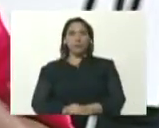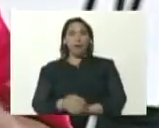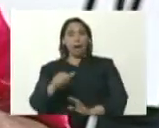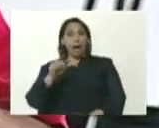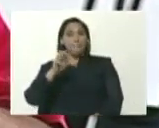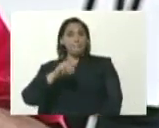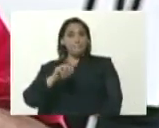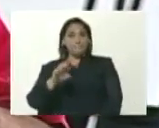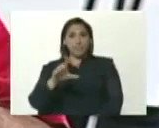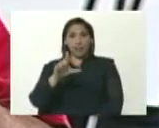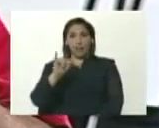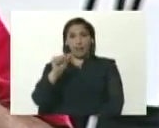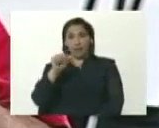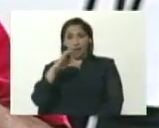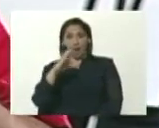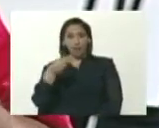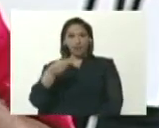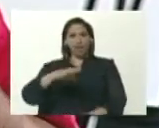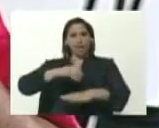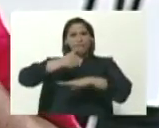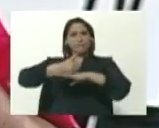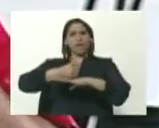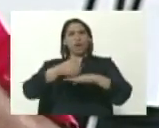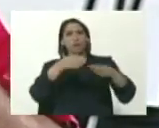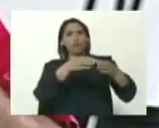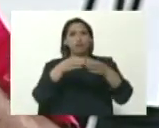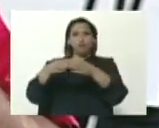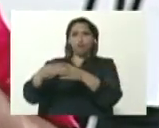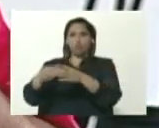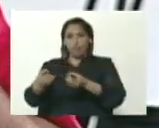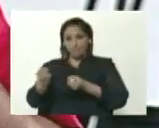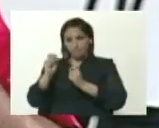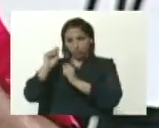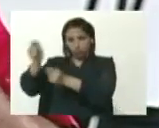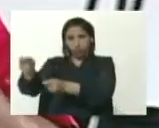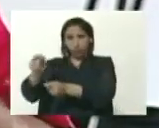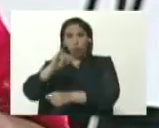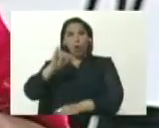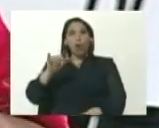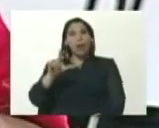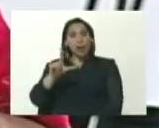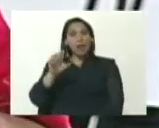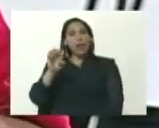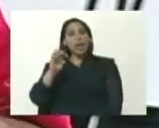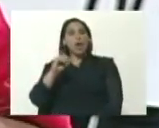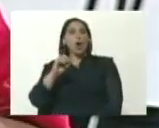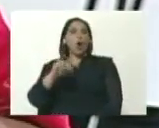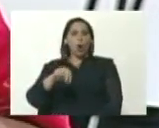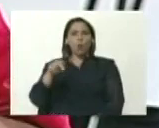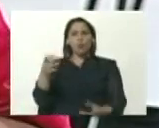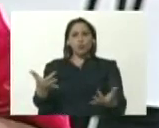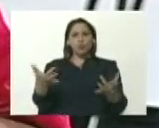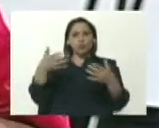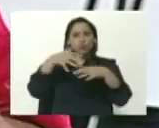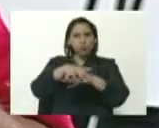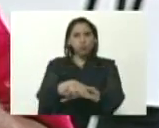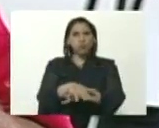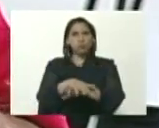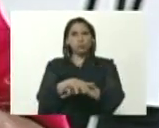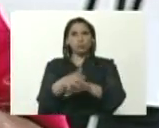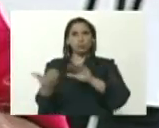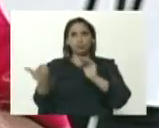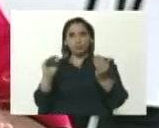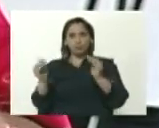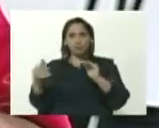era el jefe de organización antes, le entregó a León Heredia. Ahí unimos ambos esfuerzos y hoy tenemos desplegado